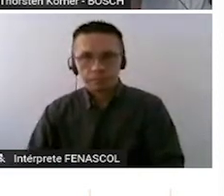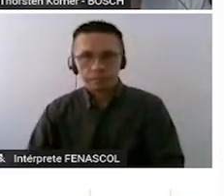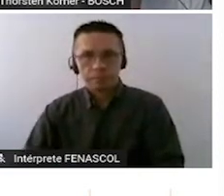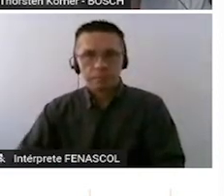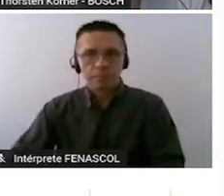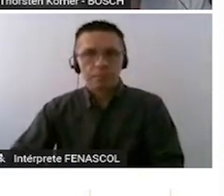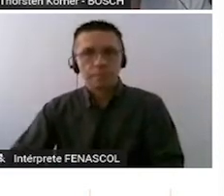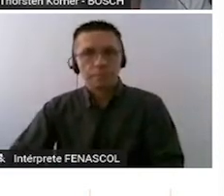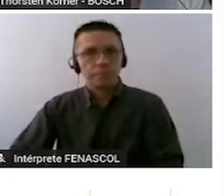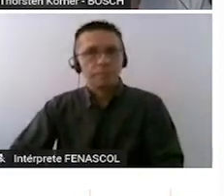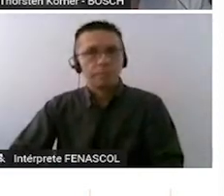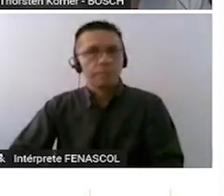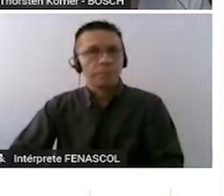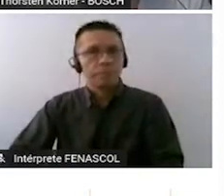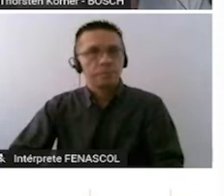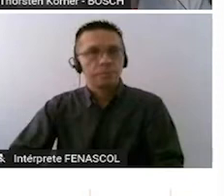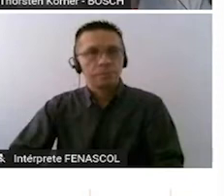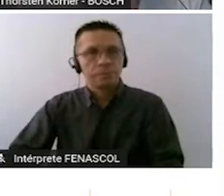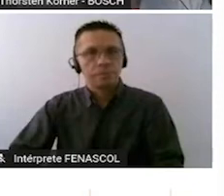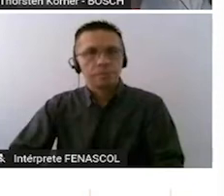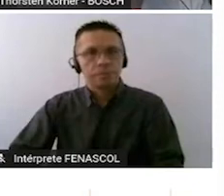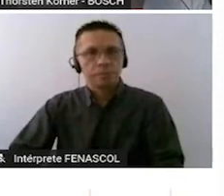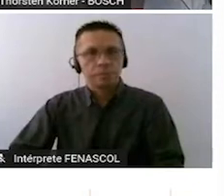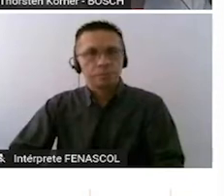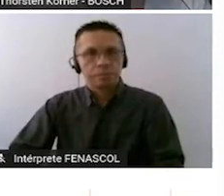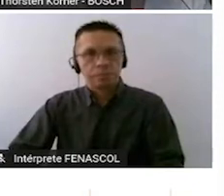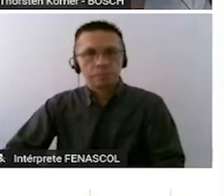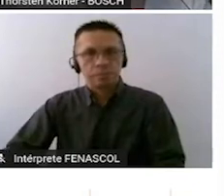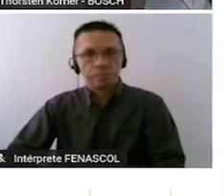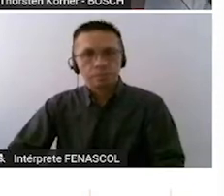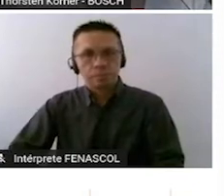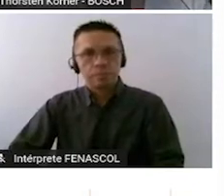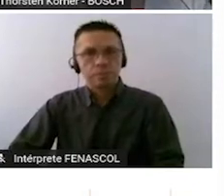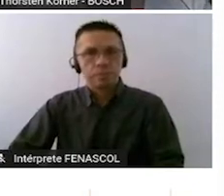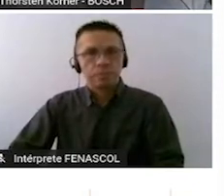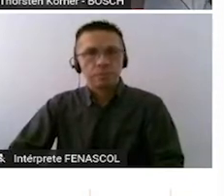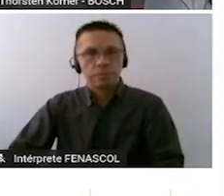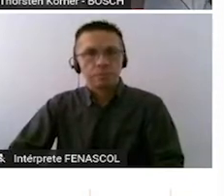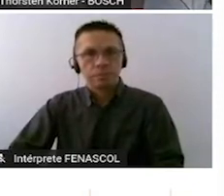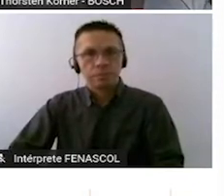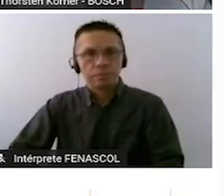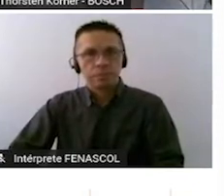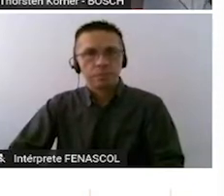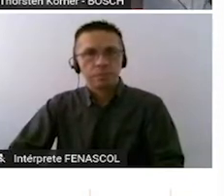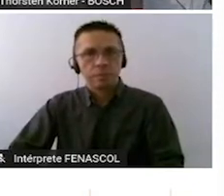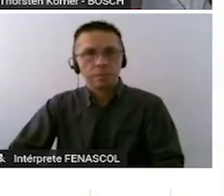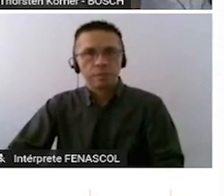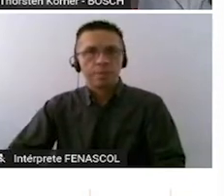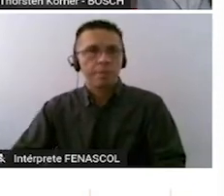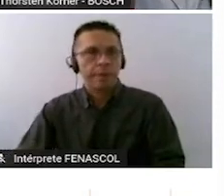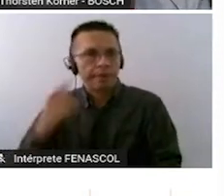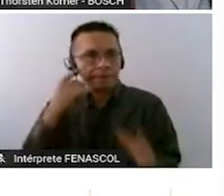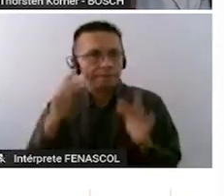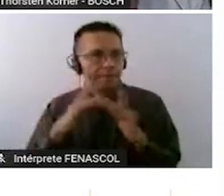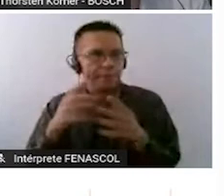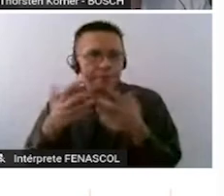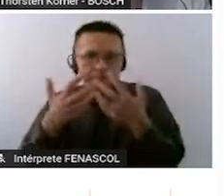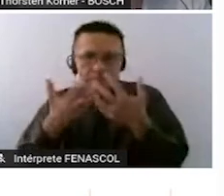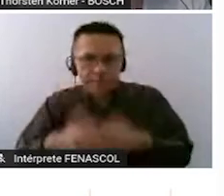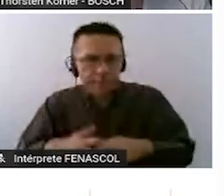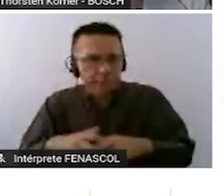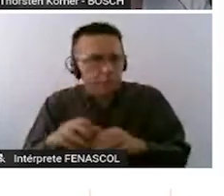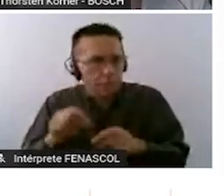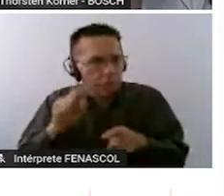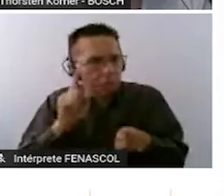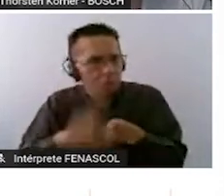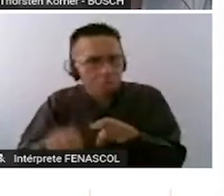sobre todo muy aplicable a cualquier tipo de industria. Pero no quiero decir que esto sea